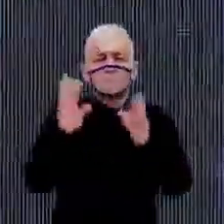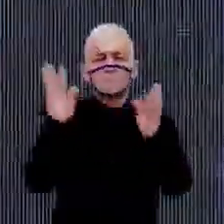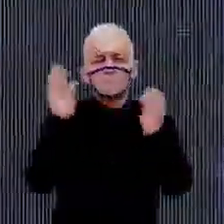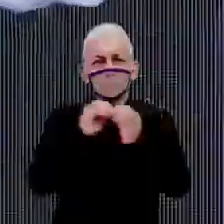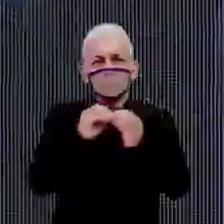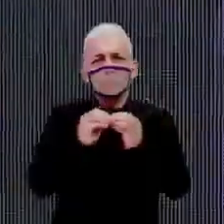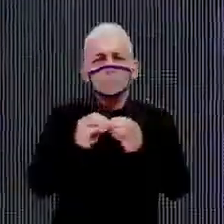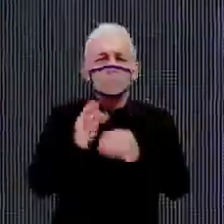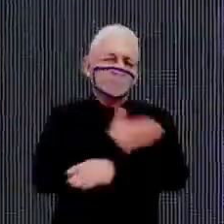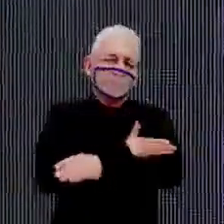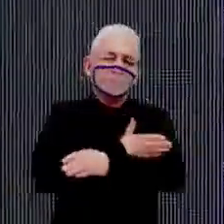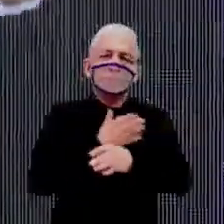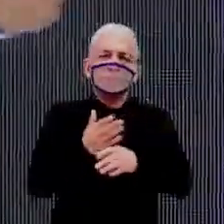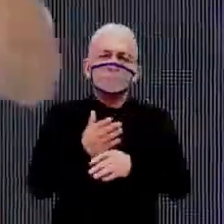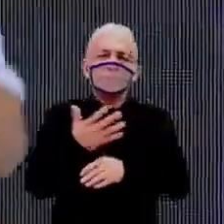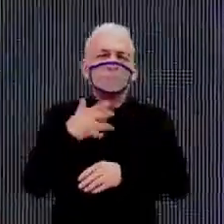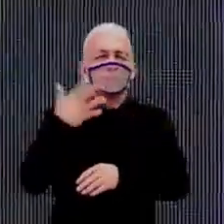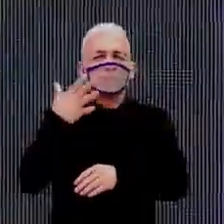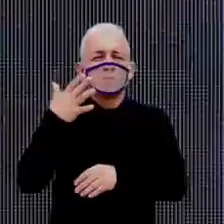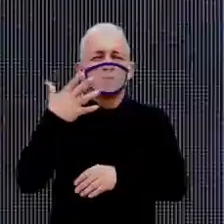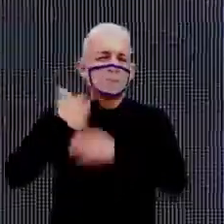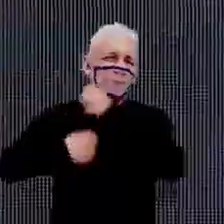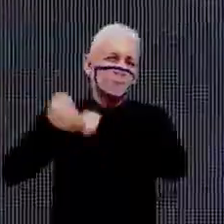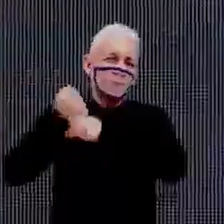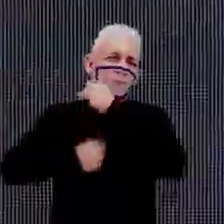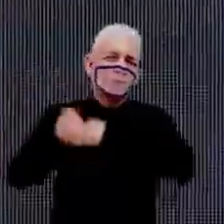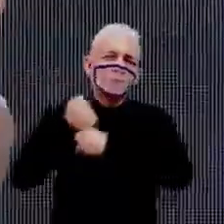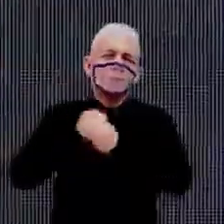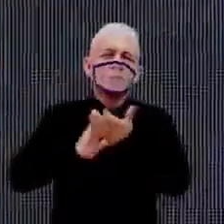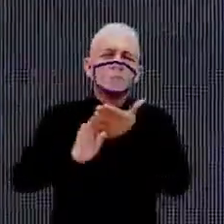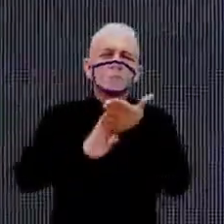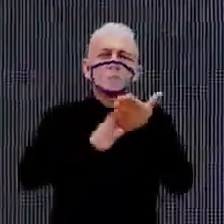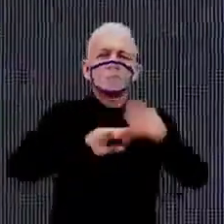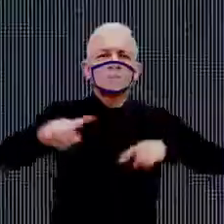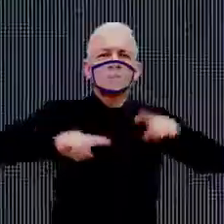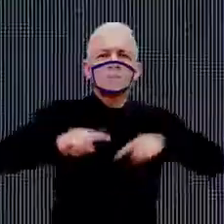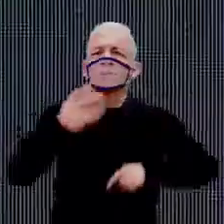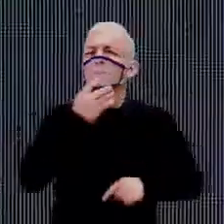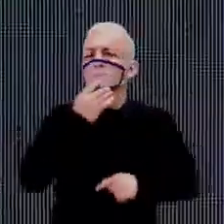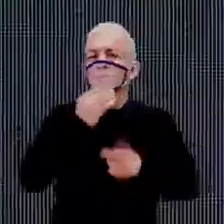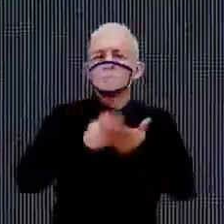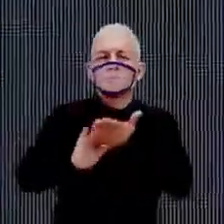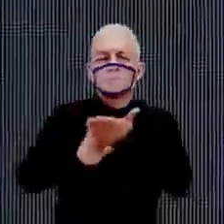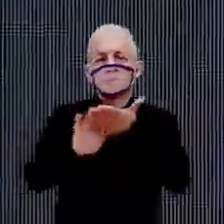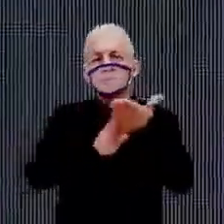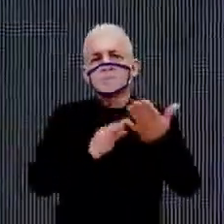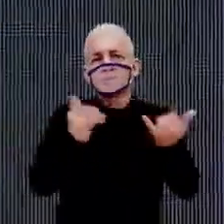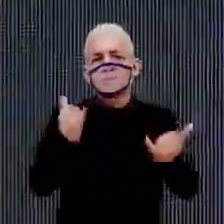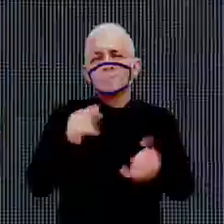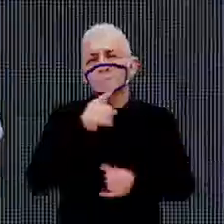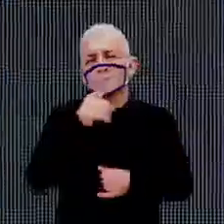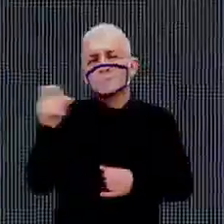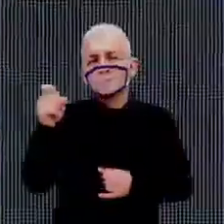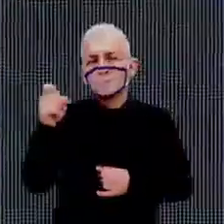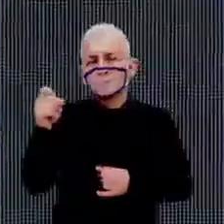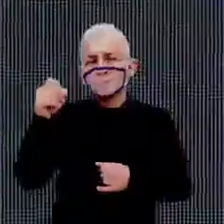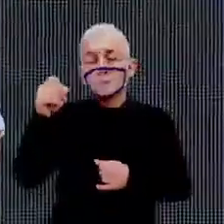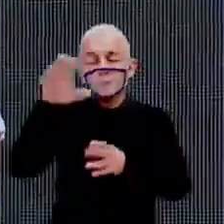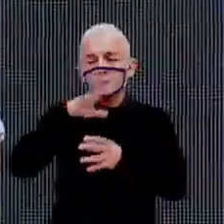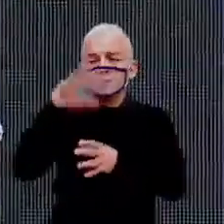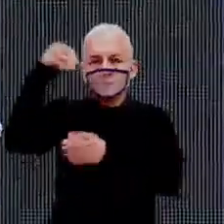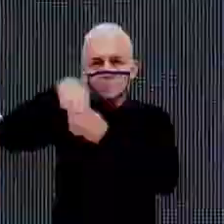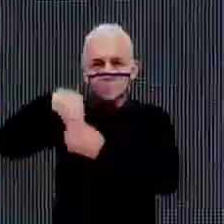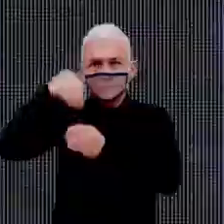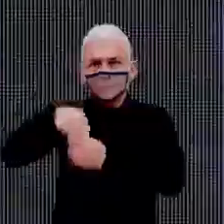con una gran apuesta que hicimos también hace varios años en la administración de Alejandro Char, cuando arrancó Siembra Barranquilla, que